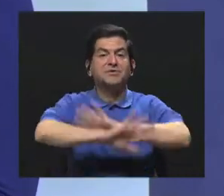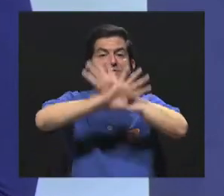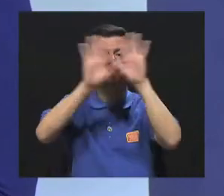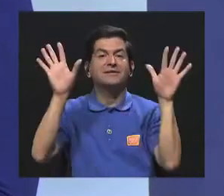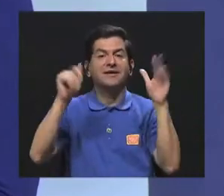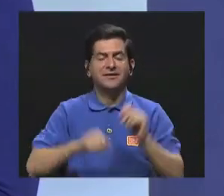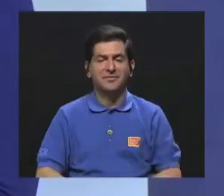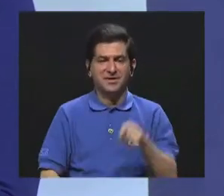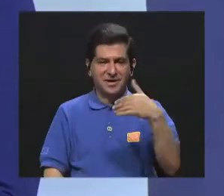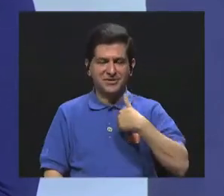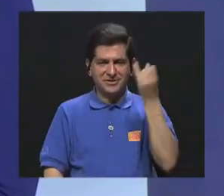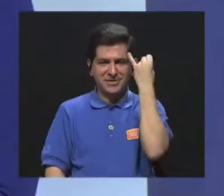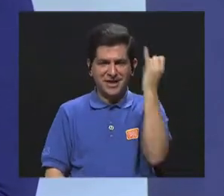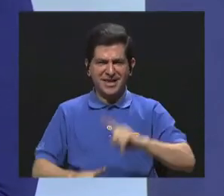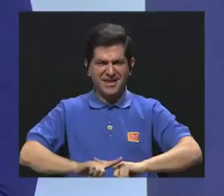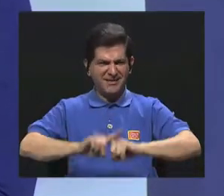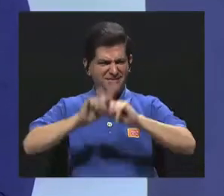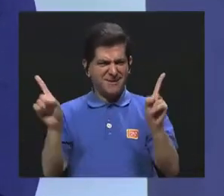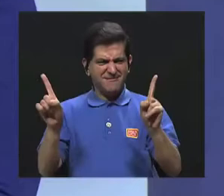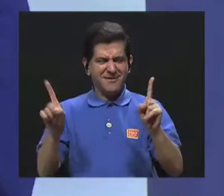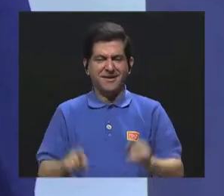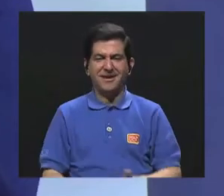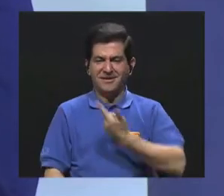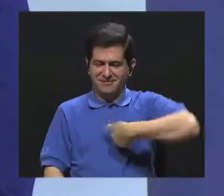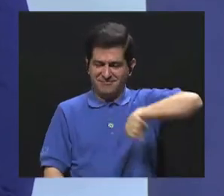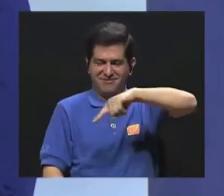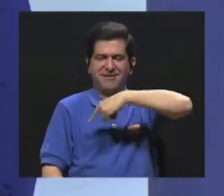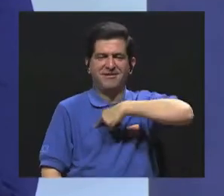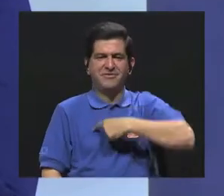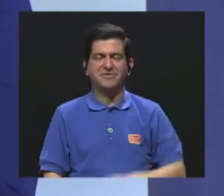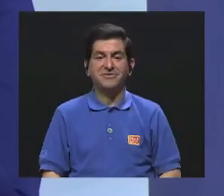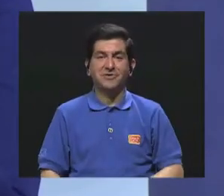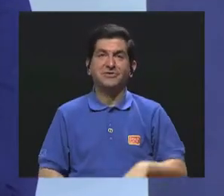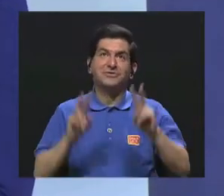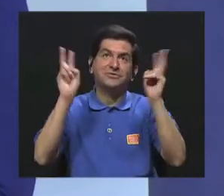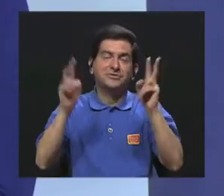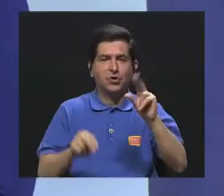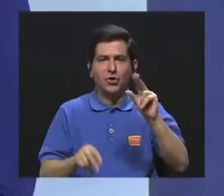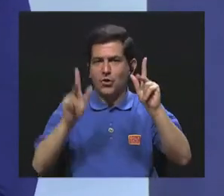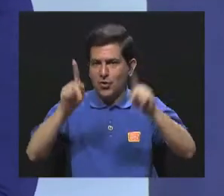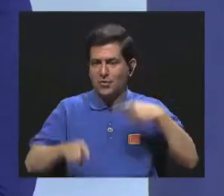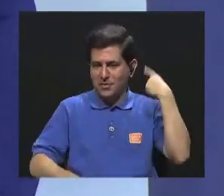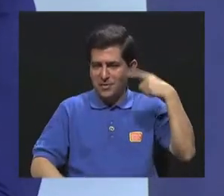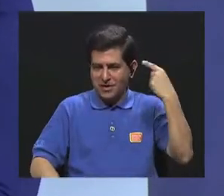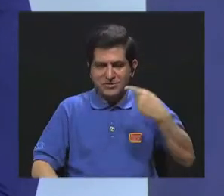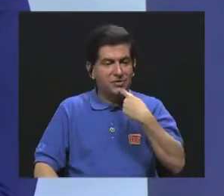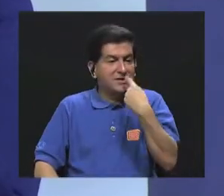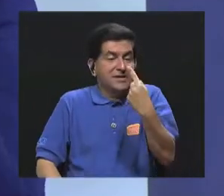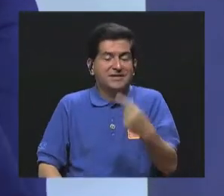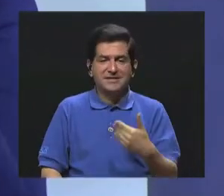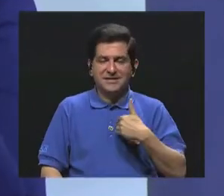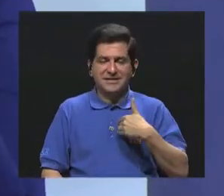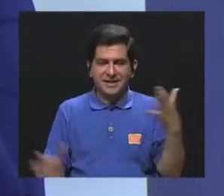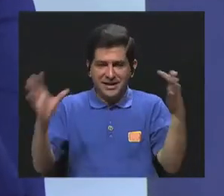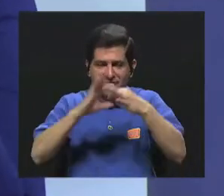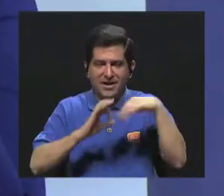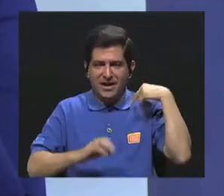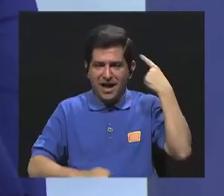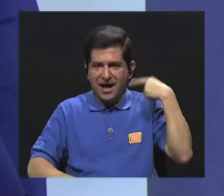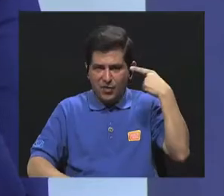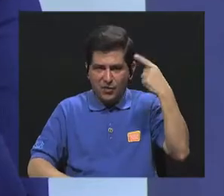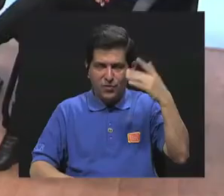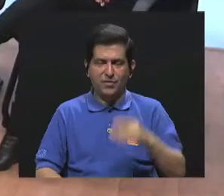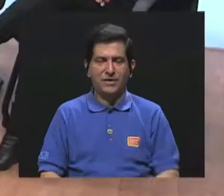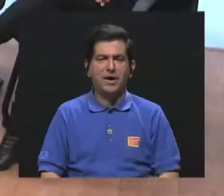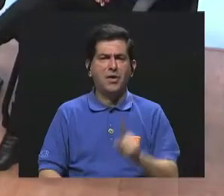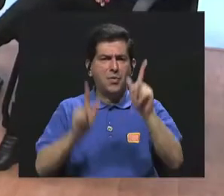clarísimo que ellos tienen una idea completamente distinta de la que nosotros, los disque no locos, tenemos de la locura. O sea, y que no